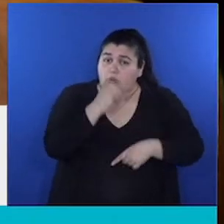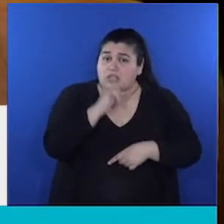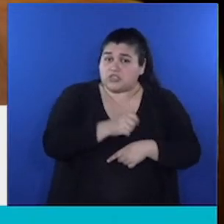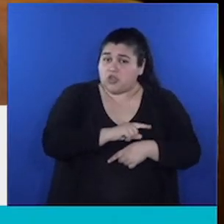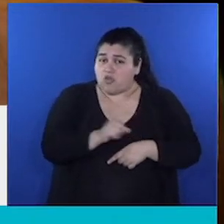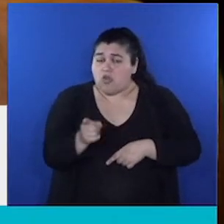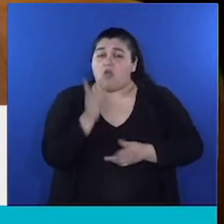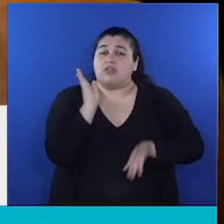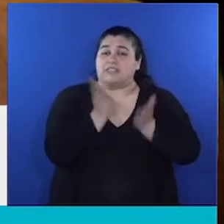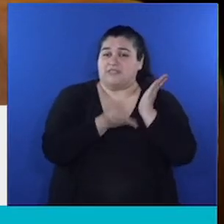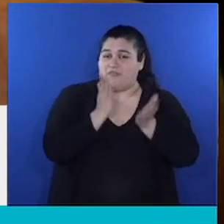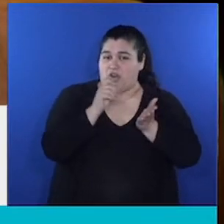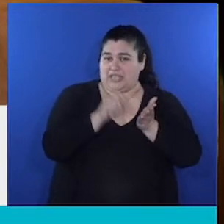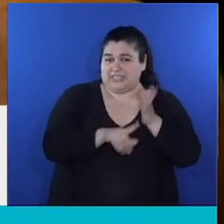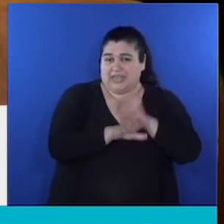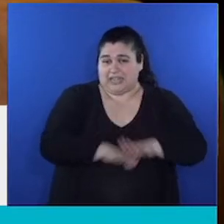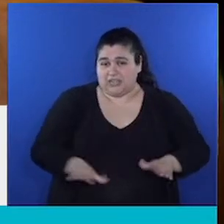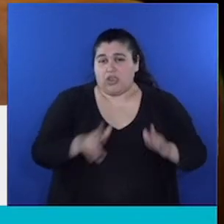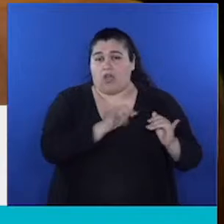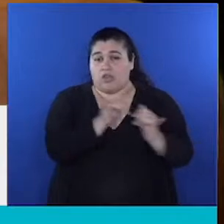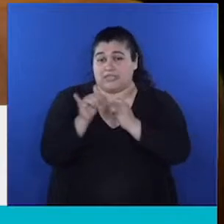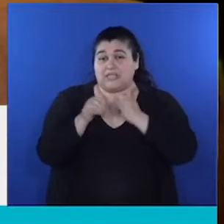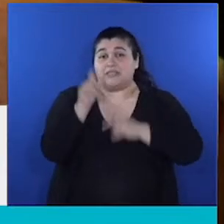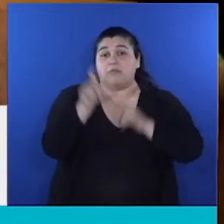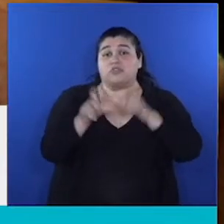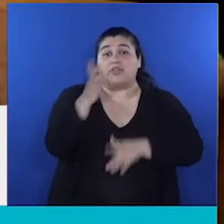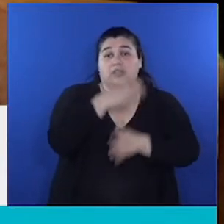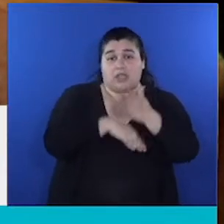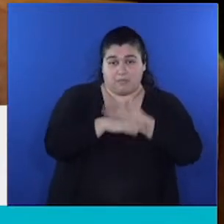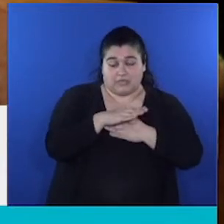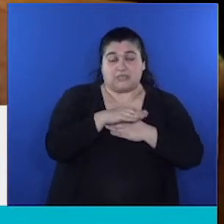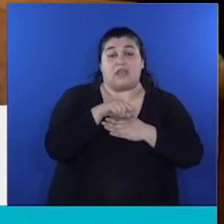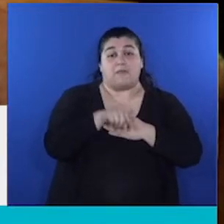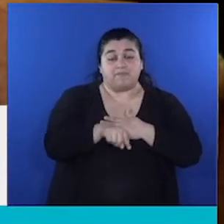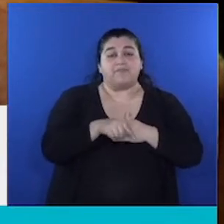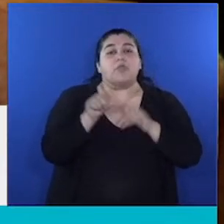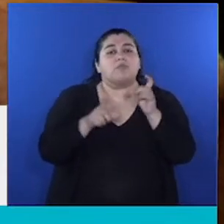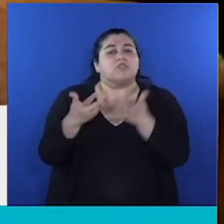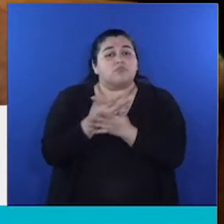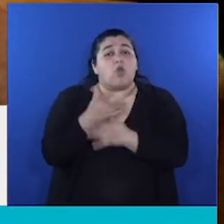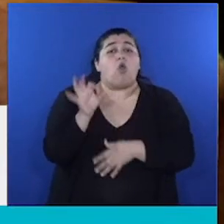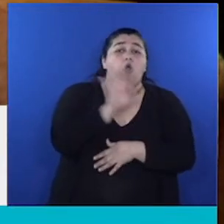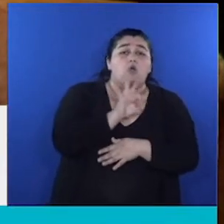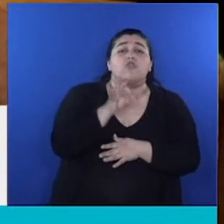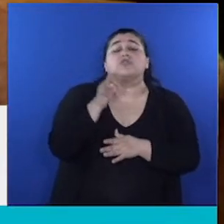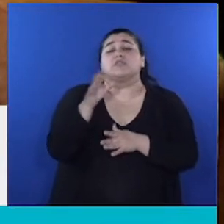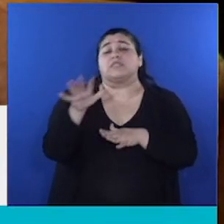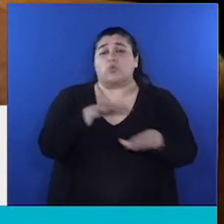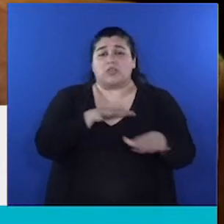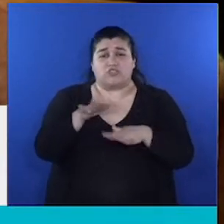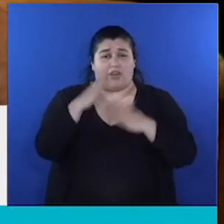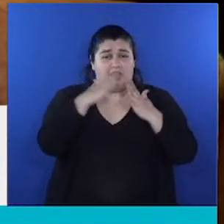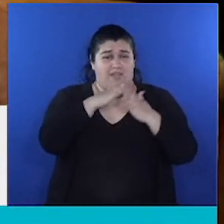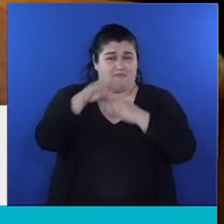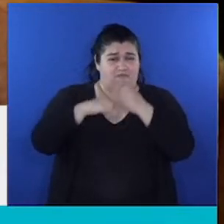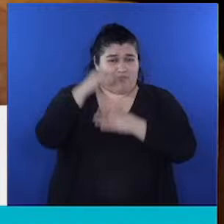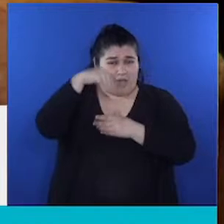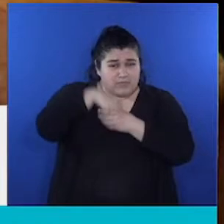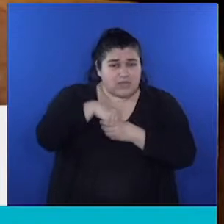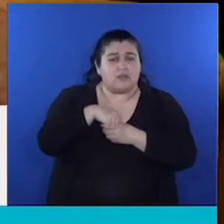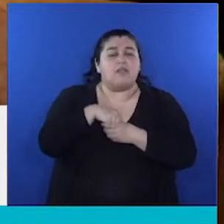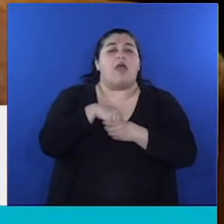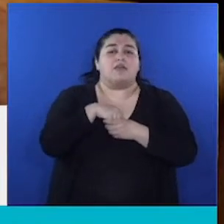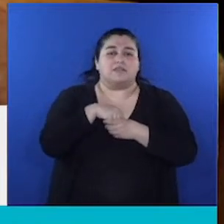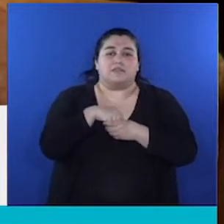y adolescentes y personas con discapacidad o vulnerabilidad o situaciones intrafamiliares que no sean previstas por la norma